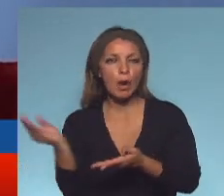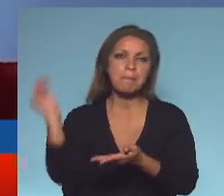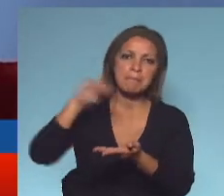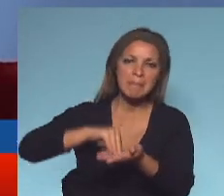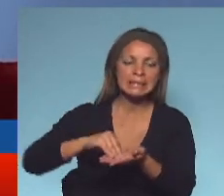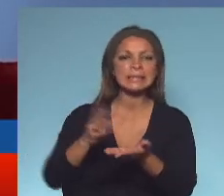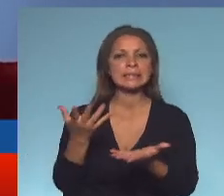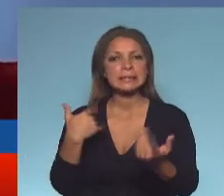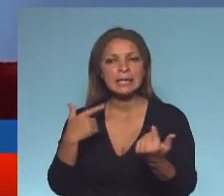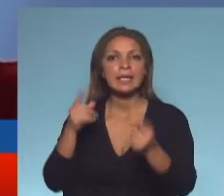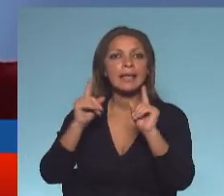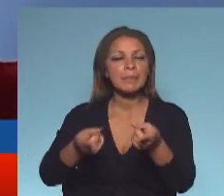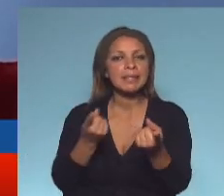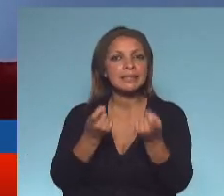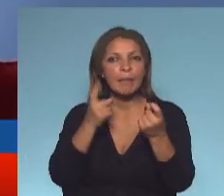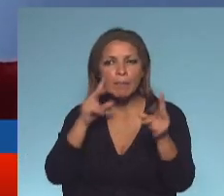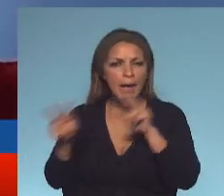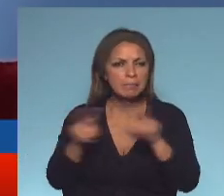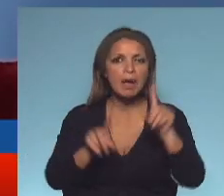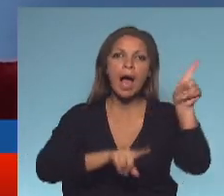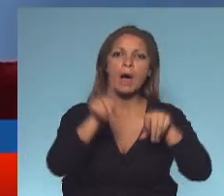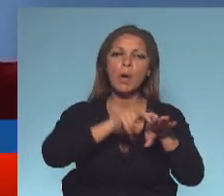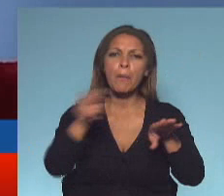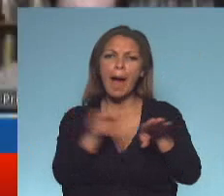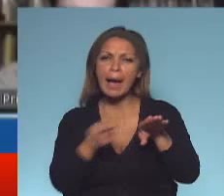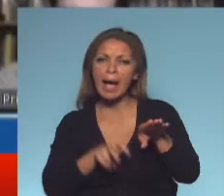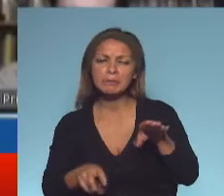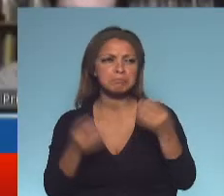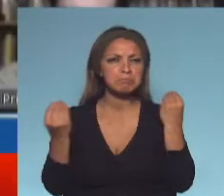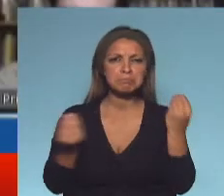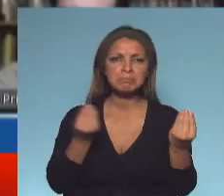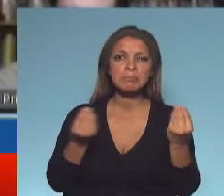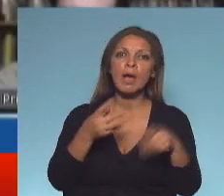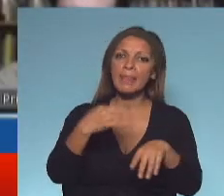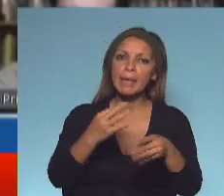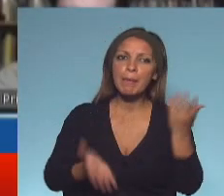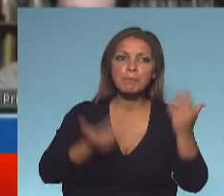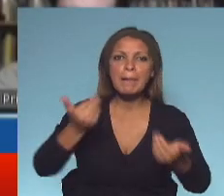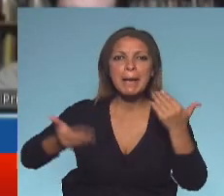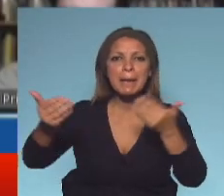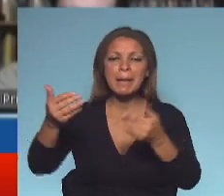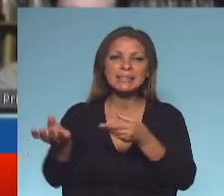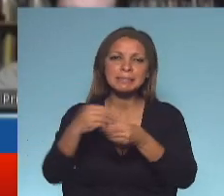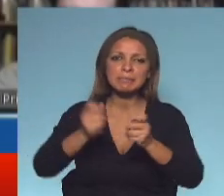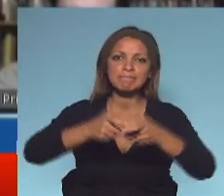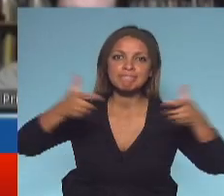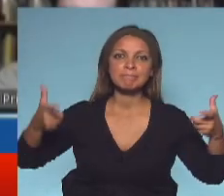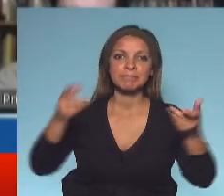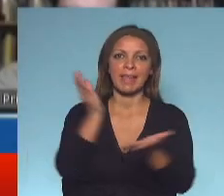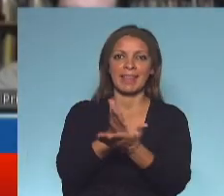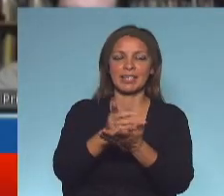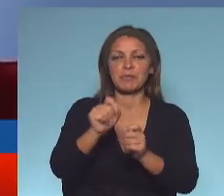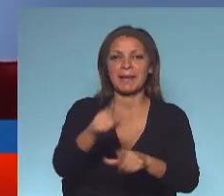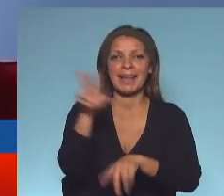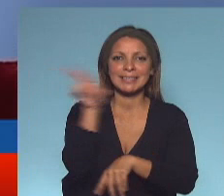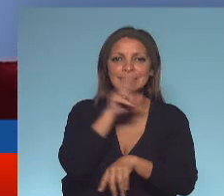búsqueda activa para que aquellas bajas que se habían dado en los últimos años pudiesen ser altas e inclusión de más derechos para nuestros niños y